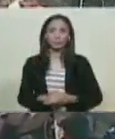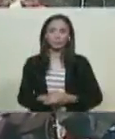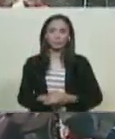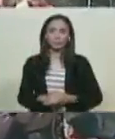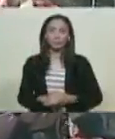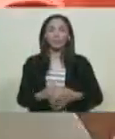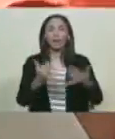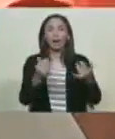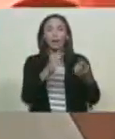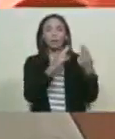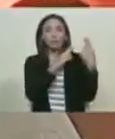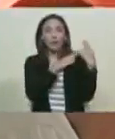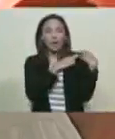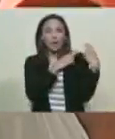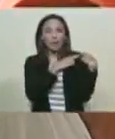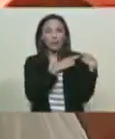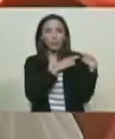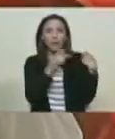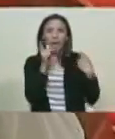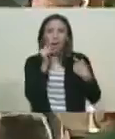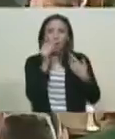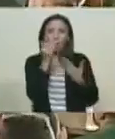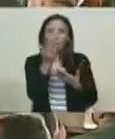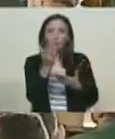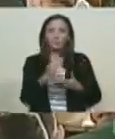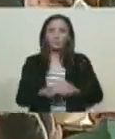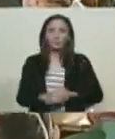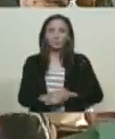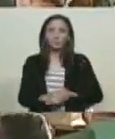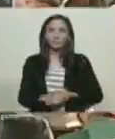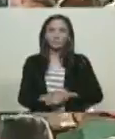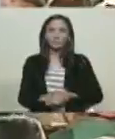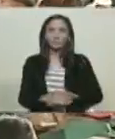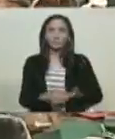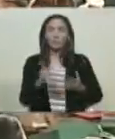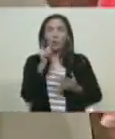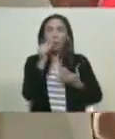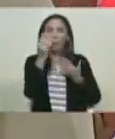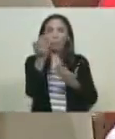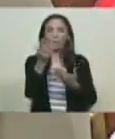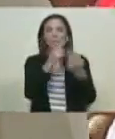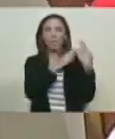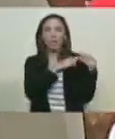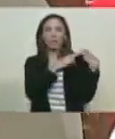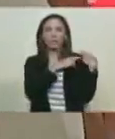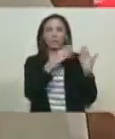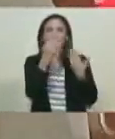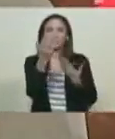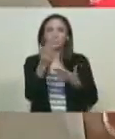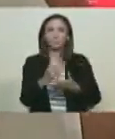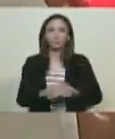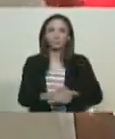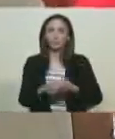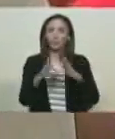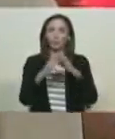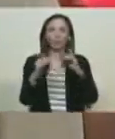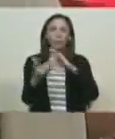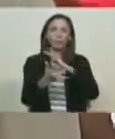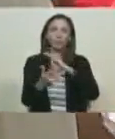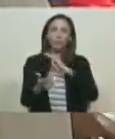Nombro jefe del comando de campaña de la clase obrera, Francisco Torrealba, para que articule todo el proceso organizativo,